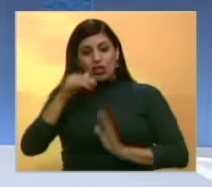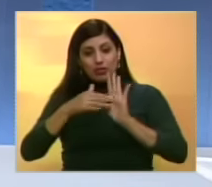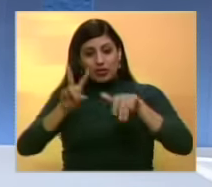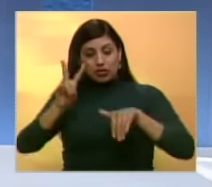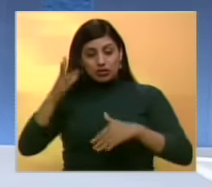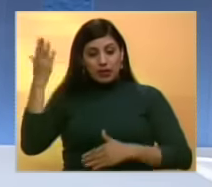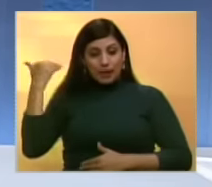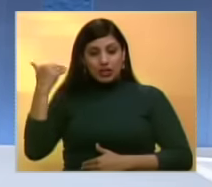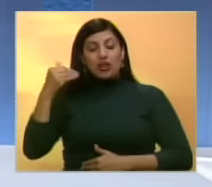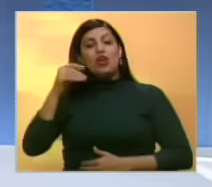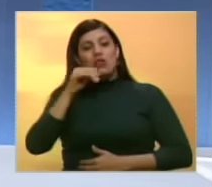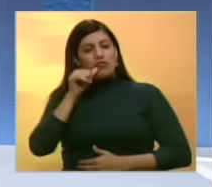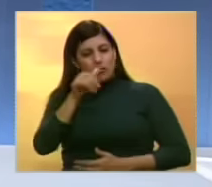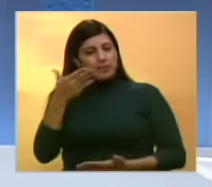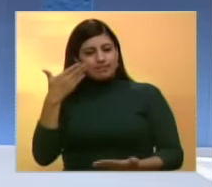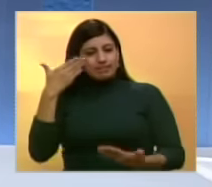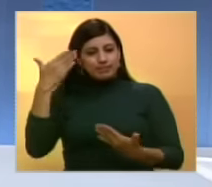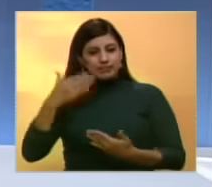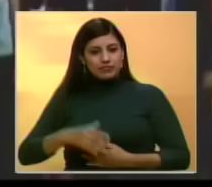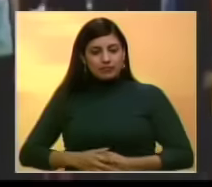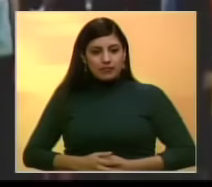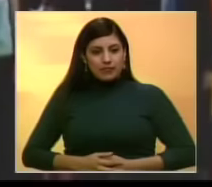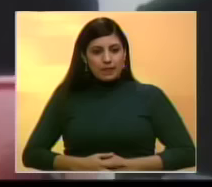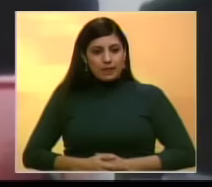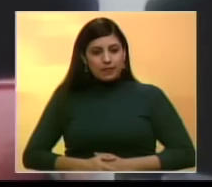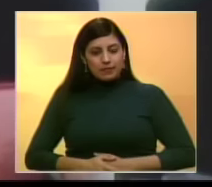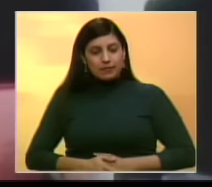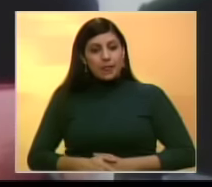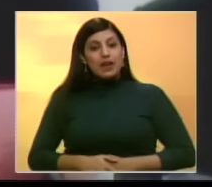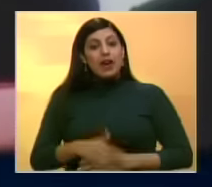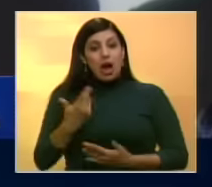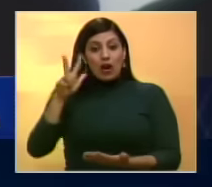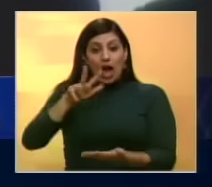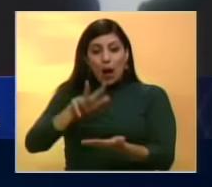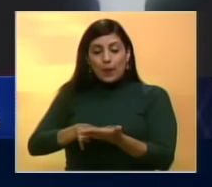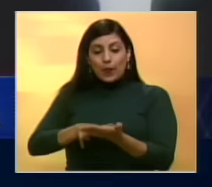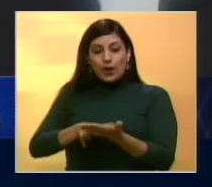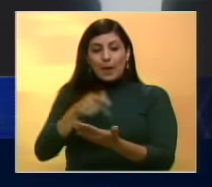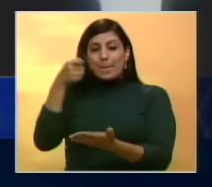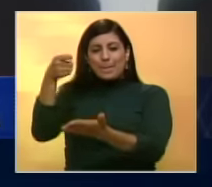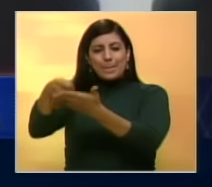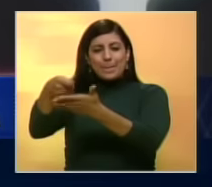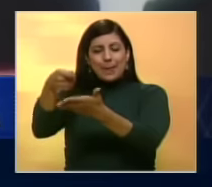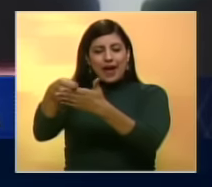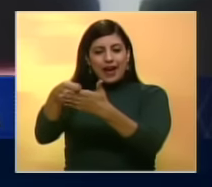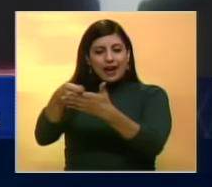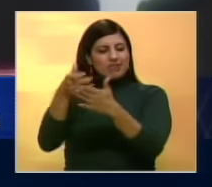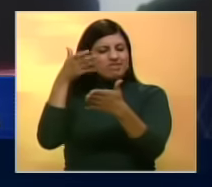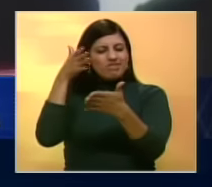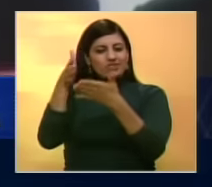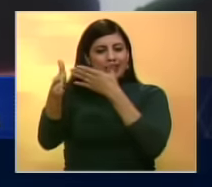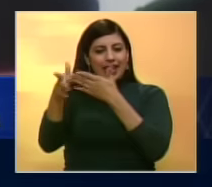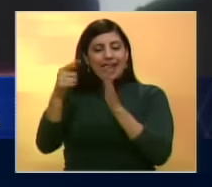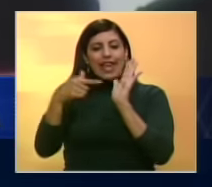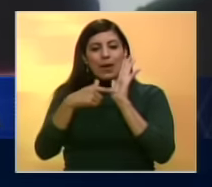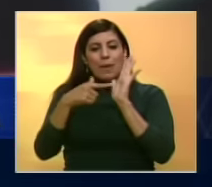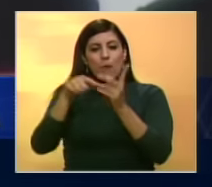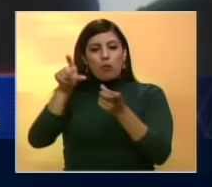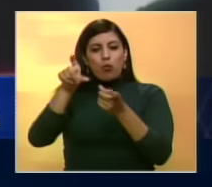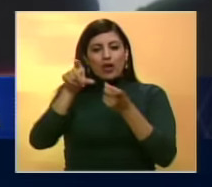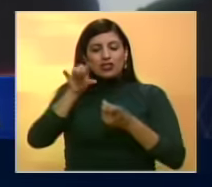201 V nos trae los detalles solicitud de aprobación para la cancelación de los intereses sobre